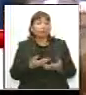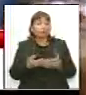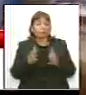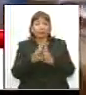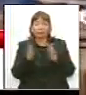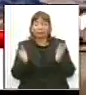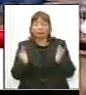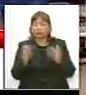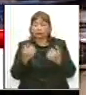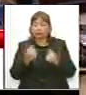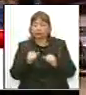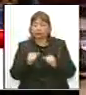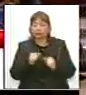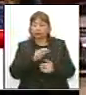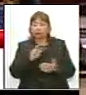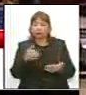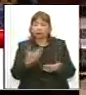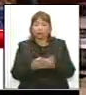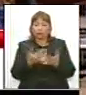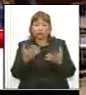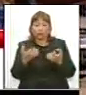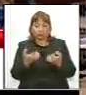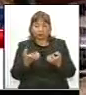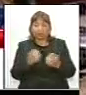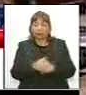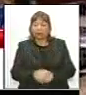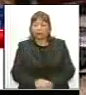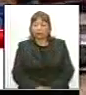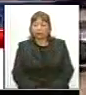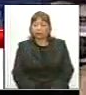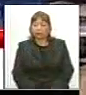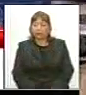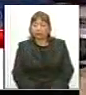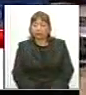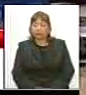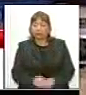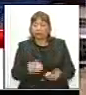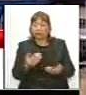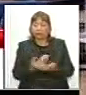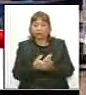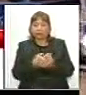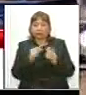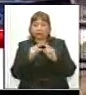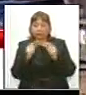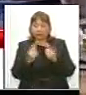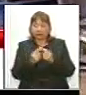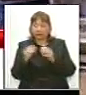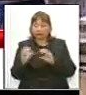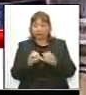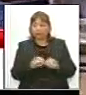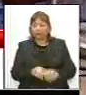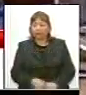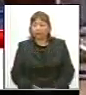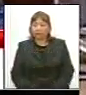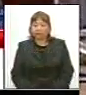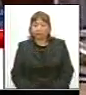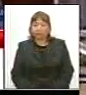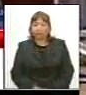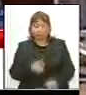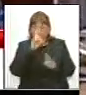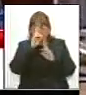abierta la posibilidad de todos aquellos que quieran crear una nueva bancada lo hagan, ¿no?